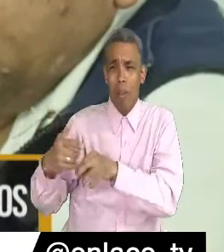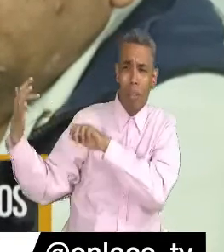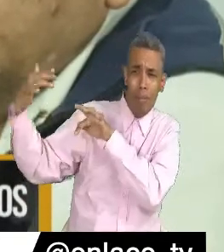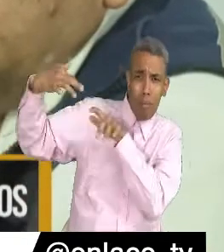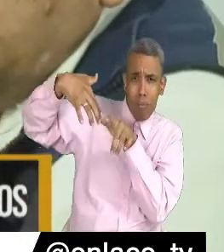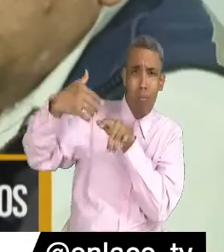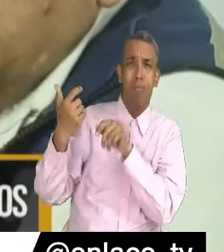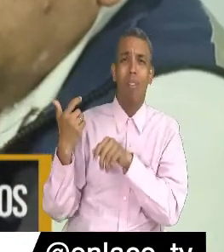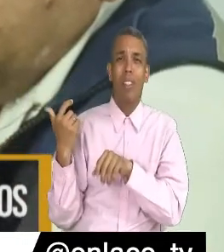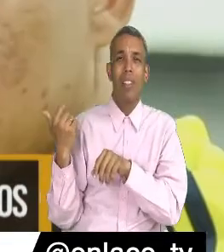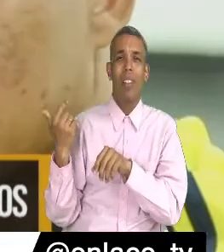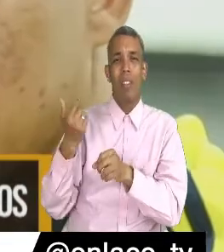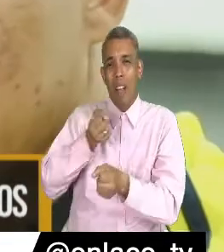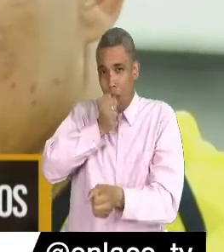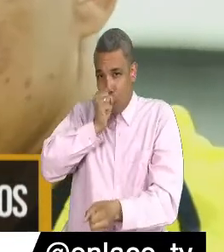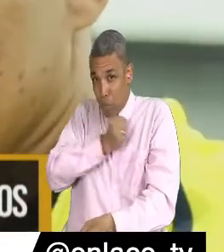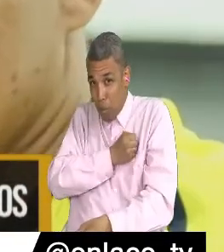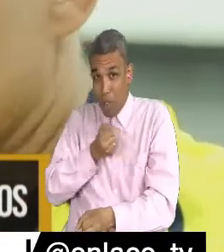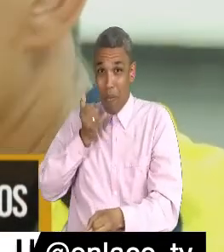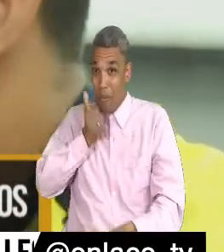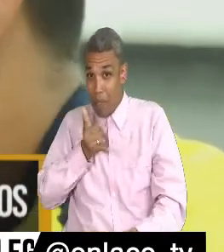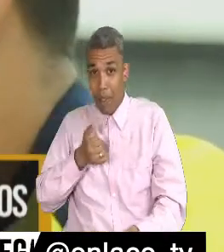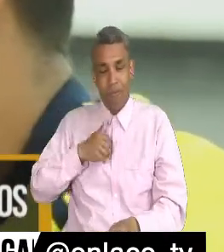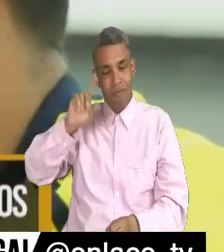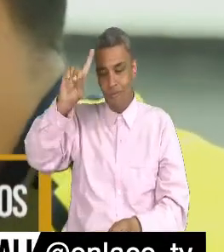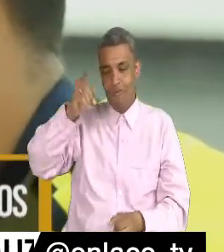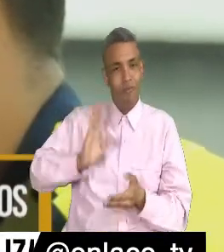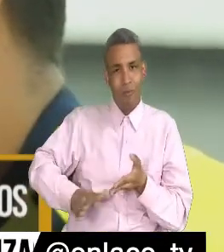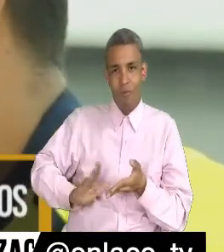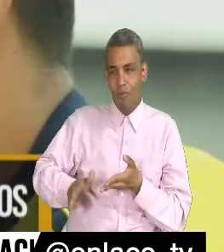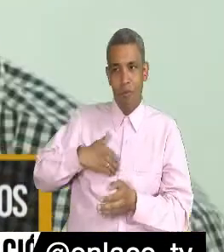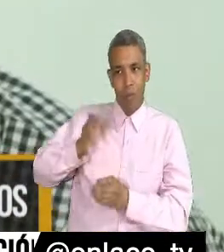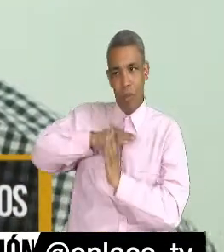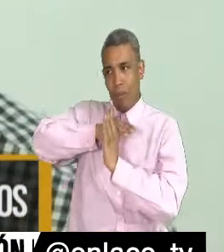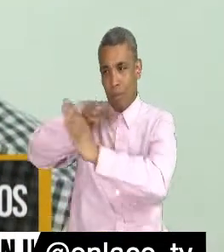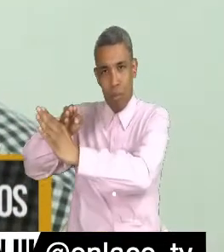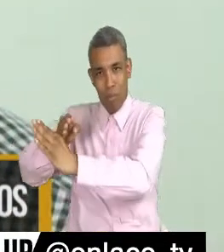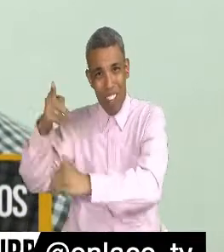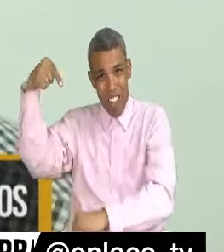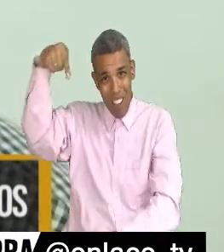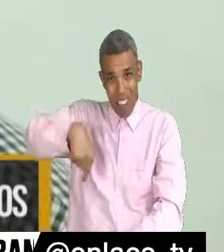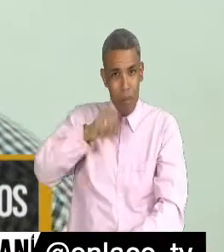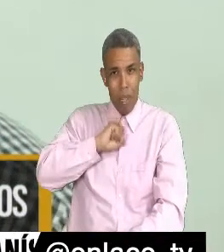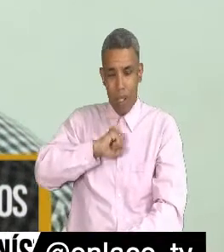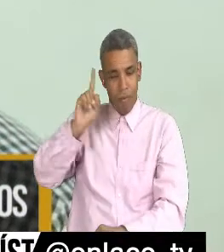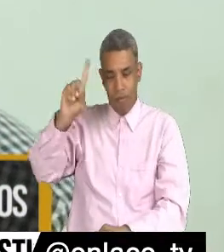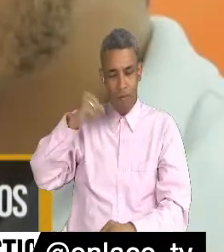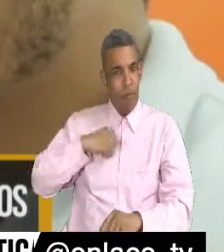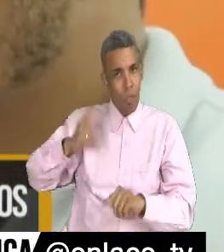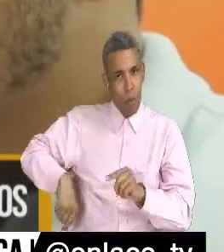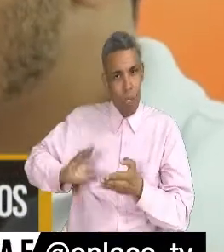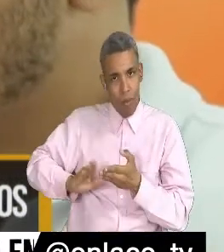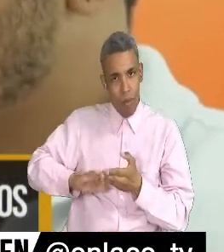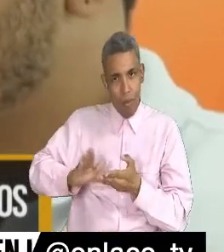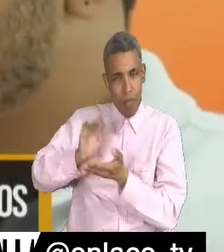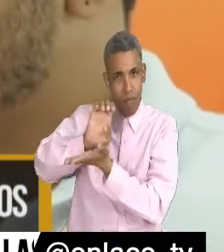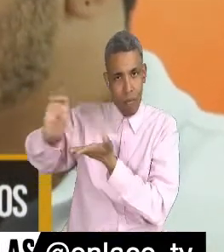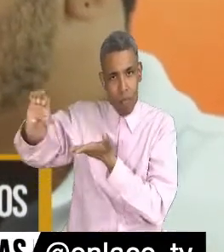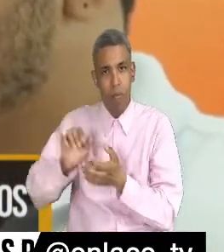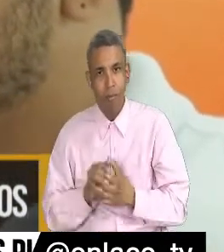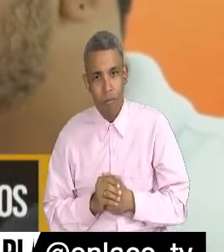recibimiento ni despedida del equipo Millonarios en el aeropuerto Yariguíes para evitar desmanes y desórdenes que puedan alterar el orden público en